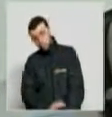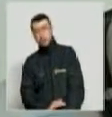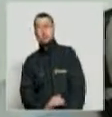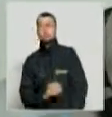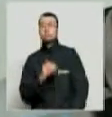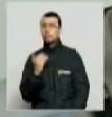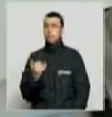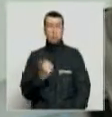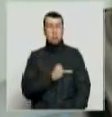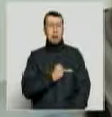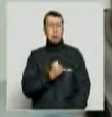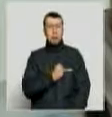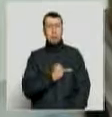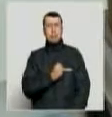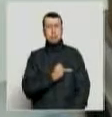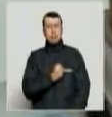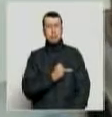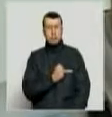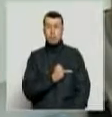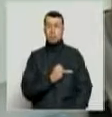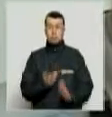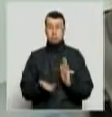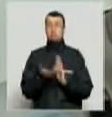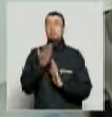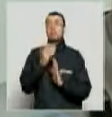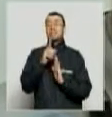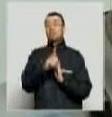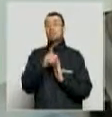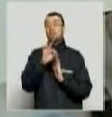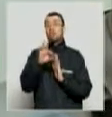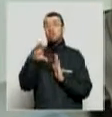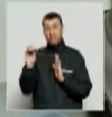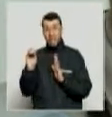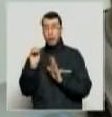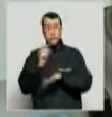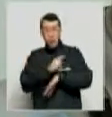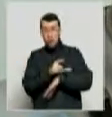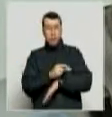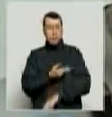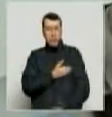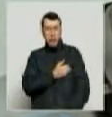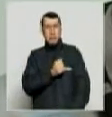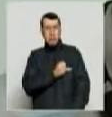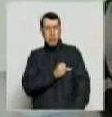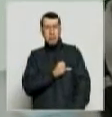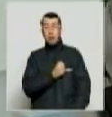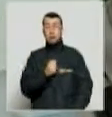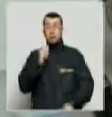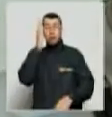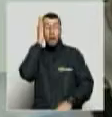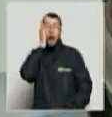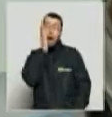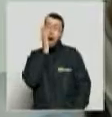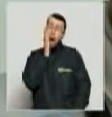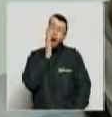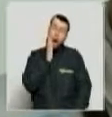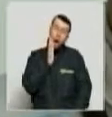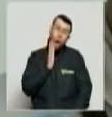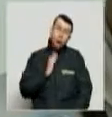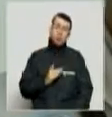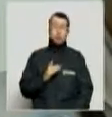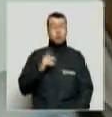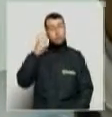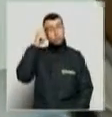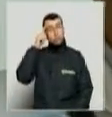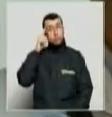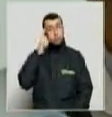muy taquicárdico, su corazón estaba latiendo por encima de 130 latidos por minuto, pálido, sudoroso, con cianosis peribucal, o